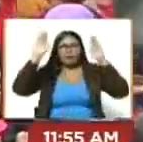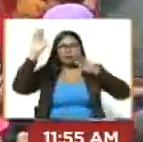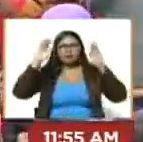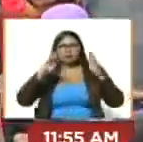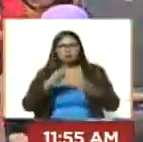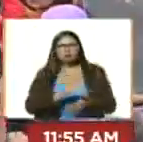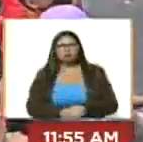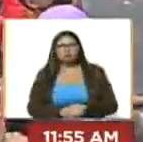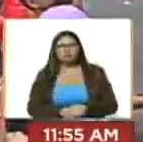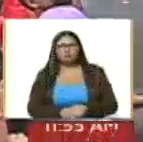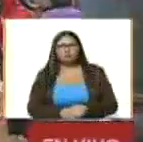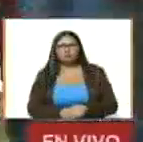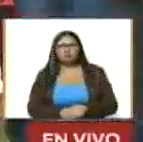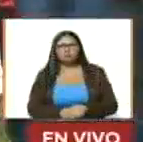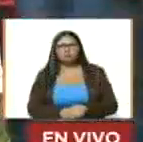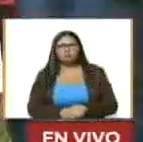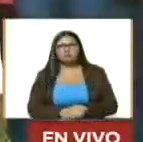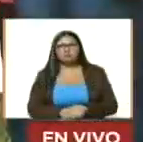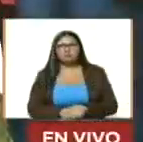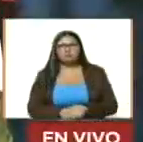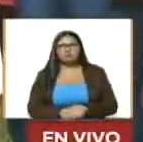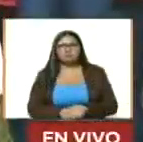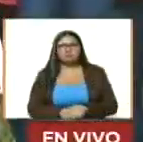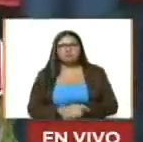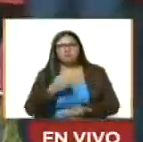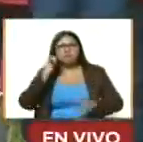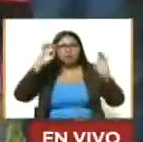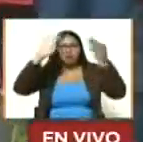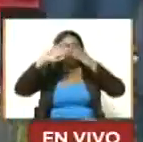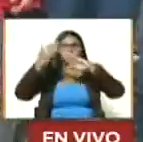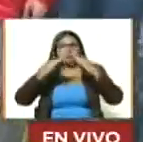Ajá, no. Levanten la mano los equipos de comunidad.